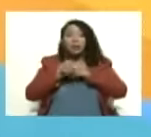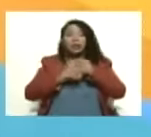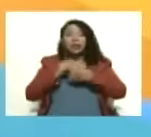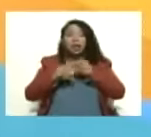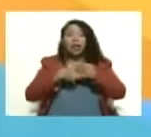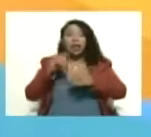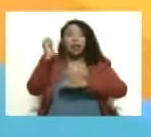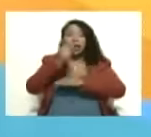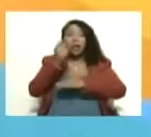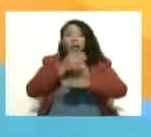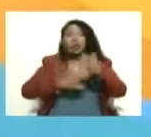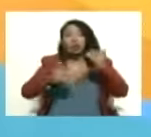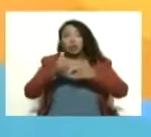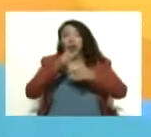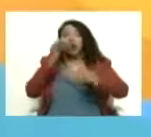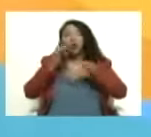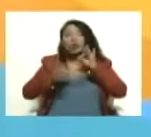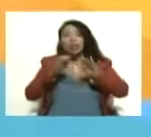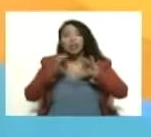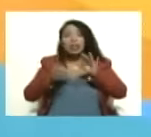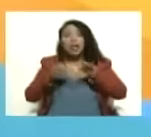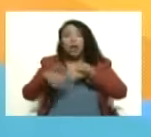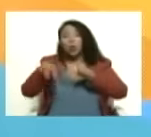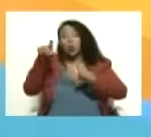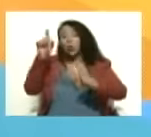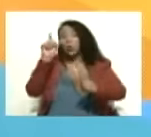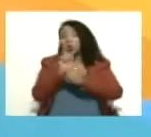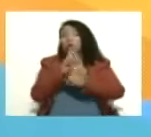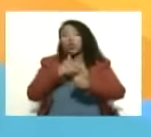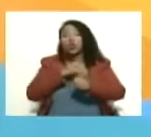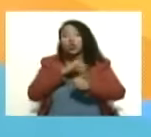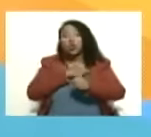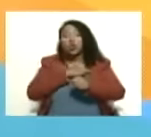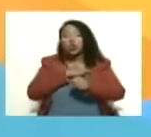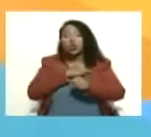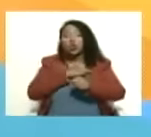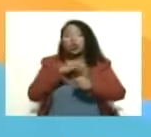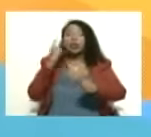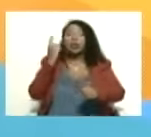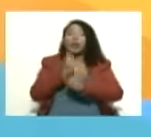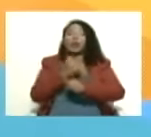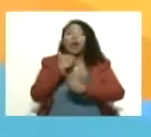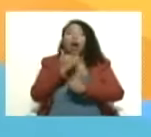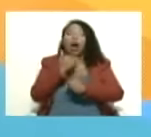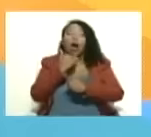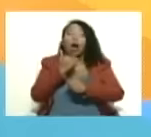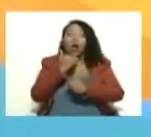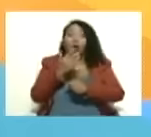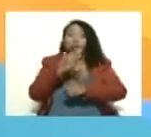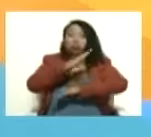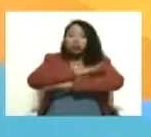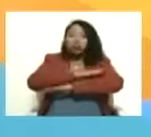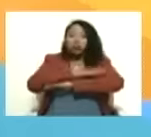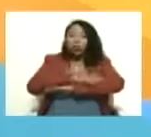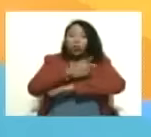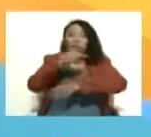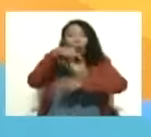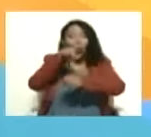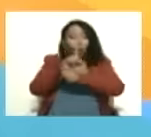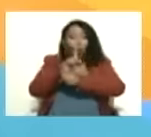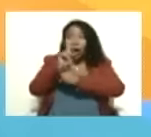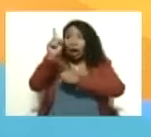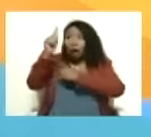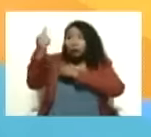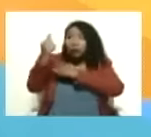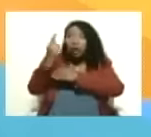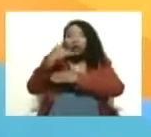tribunal supremo de Justicia que es Al único al que nosotros le debemos algún tipo de obediencia es Al único a ningún